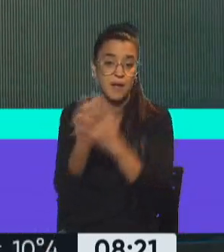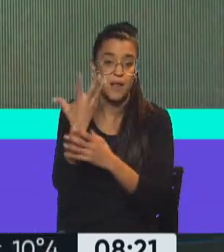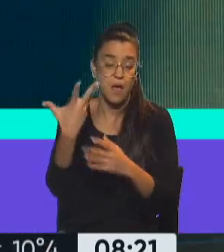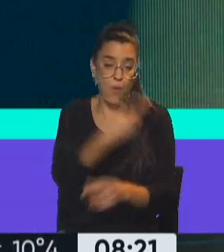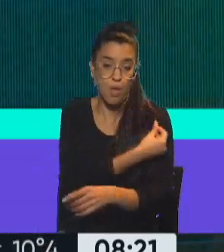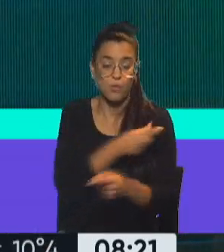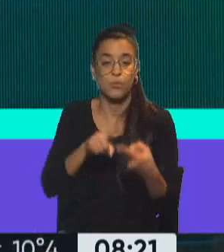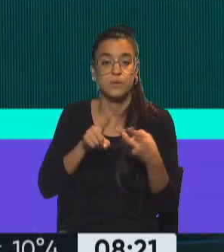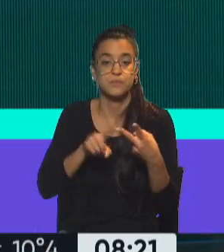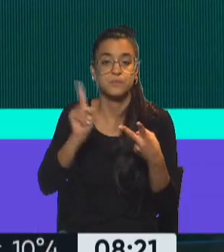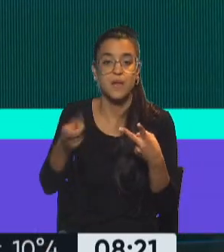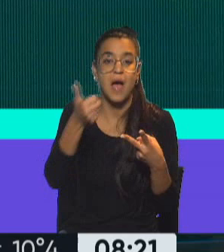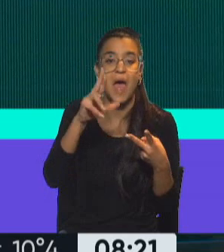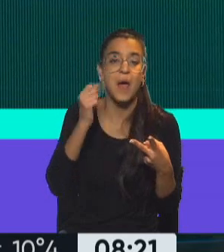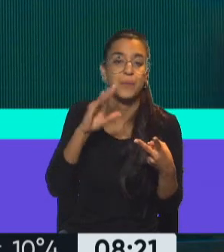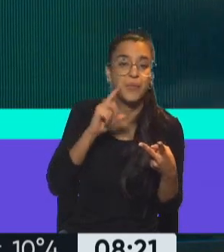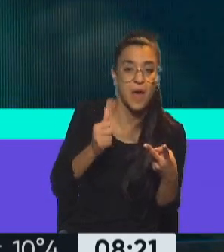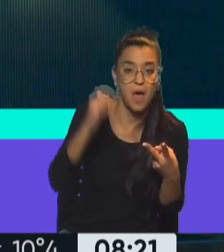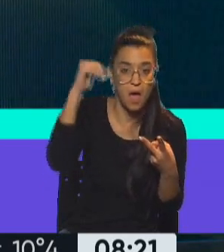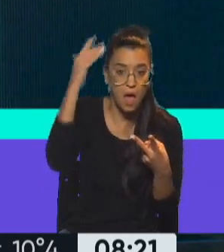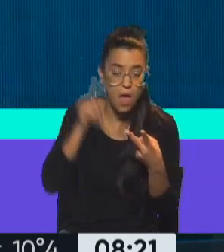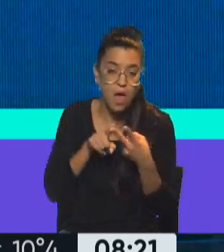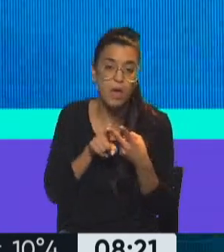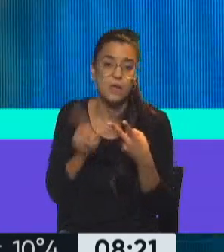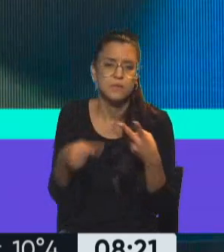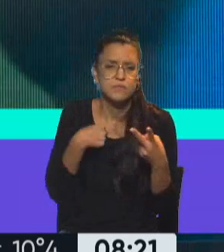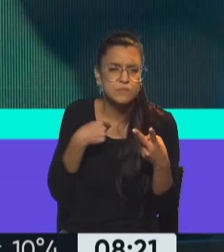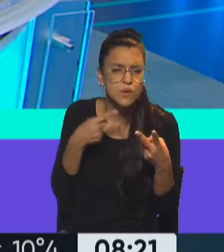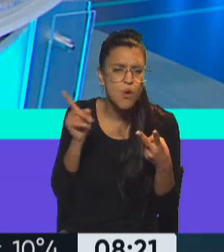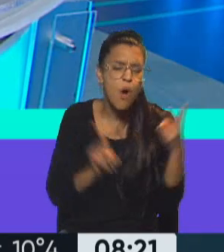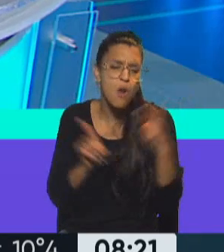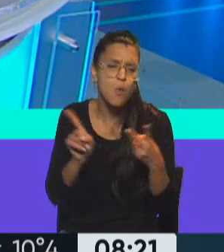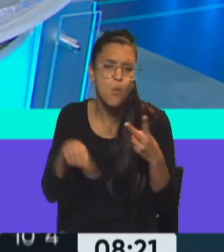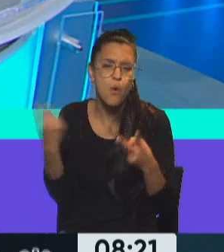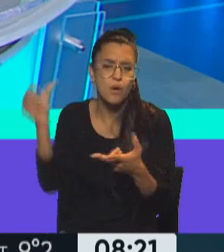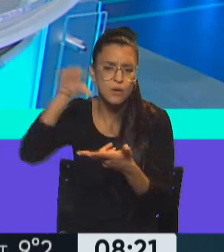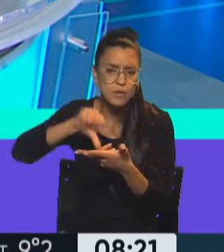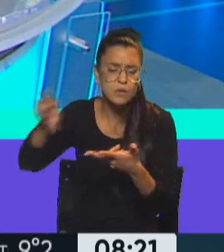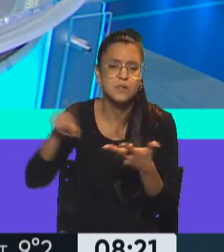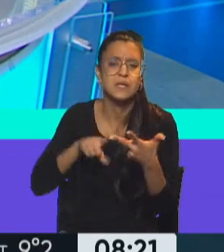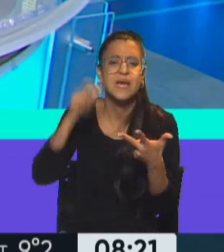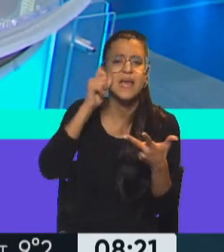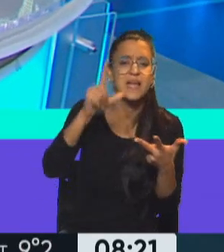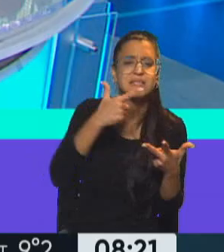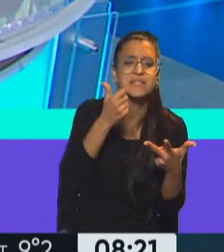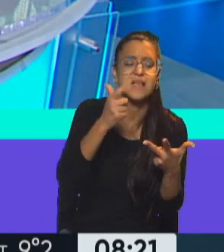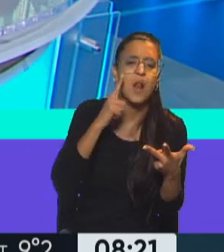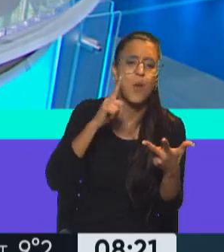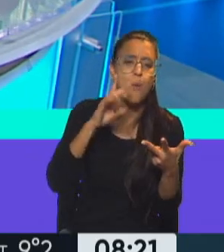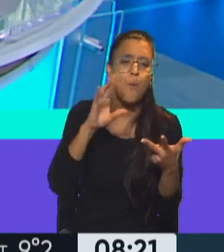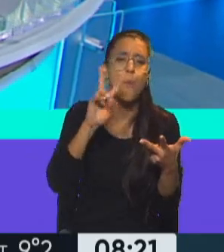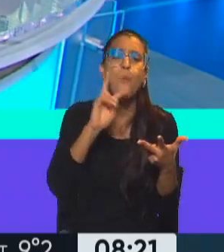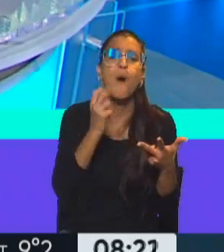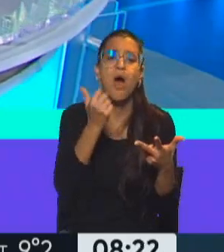vacuna, y en Arabia Saudita, si no me equivoco, o algún otro país árabe. El Salvador. En Emiratos Árabes. Y en El